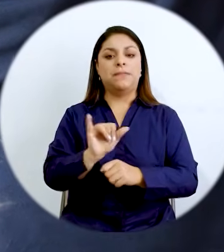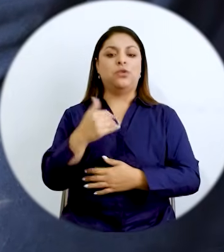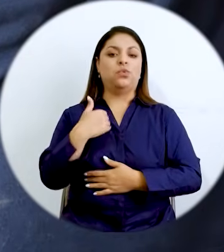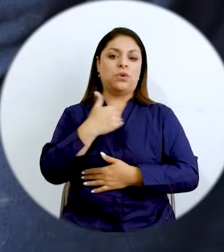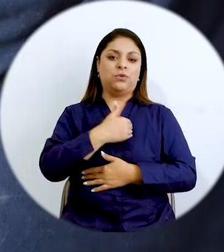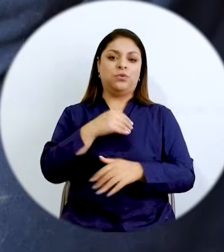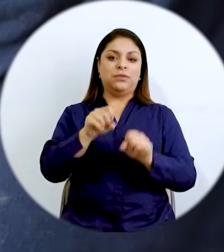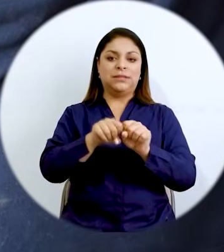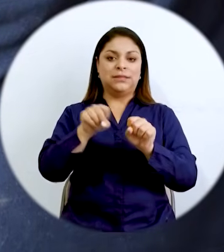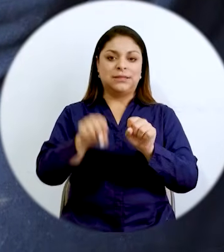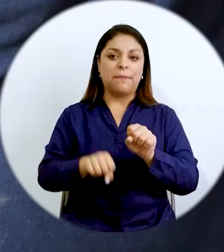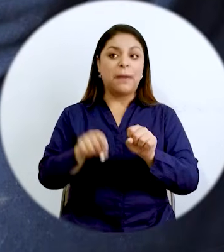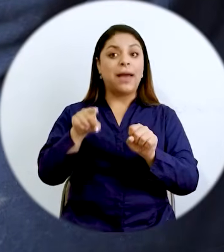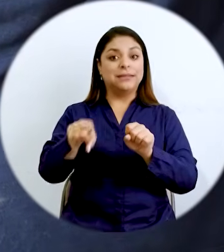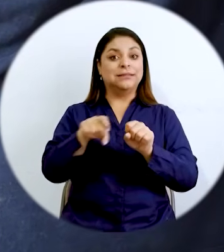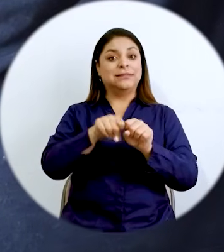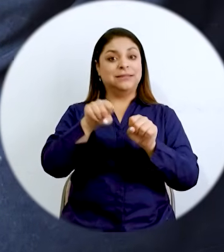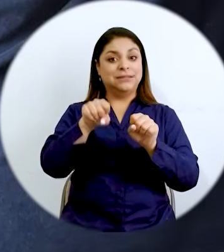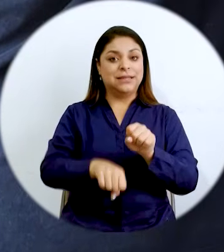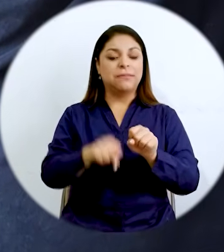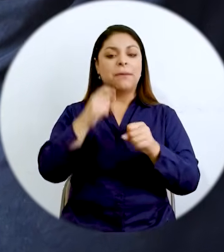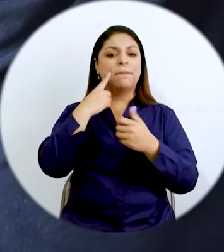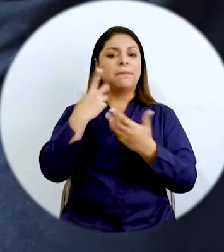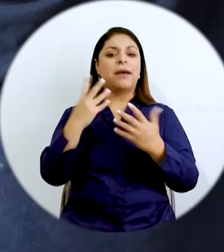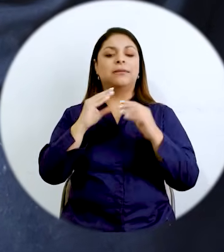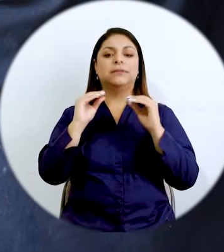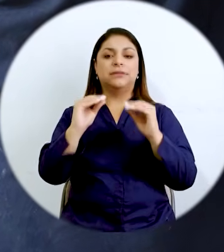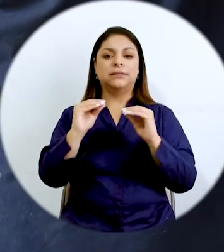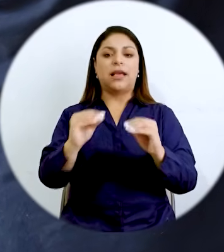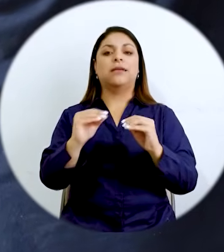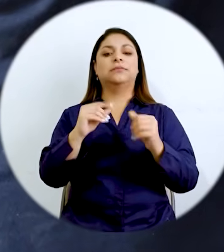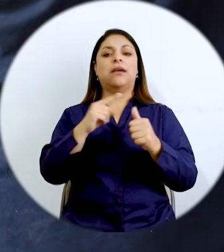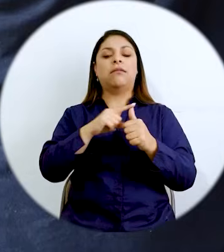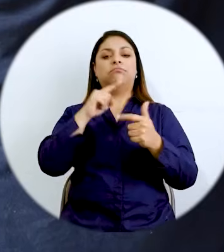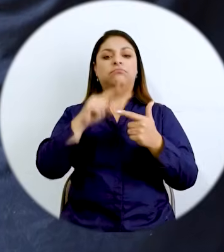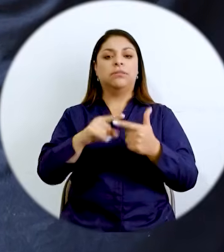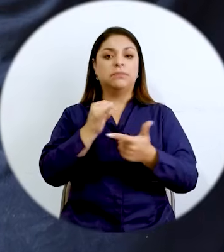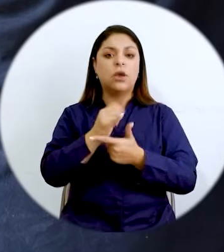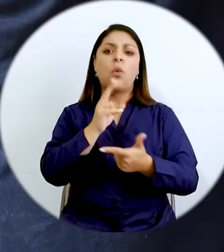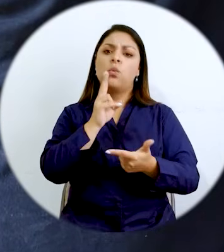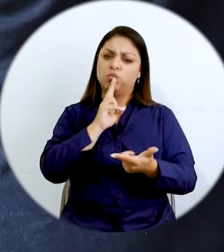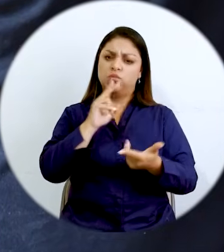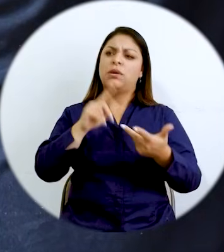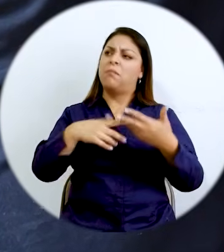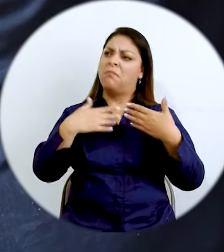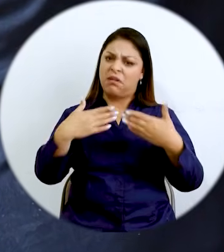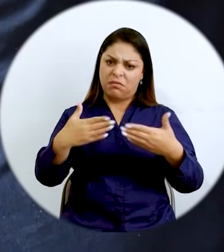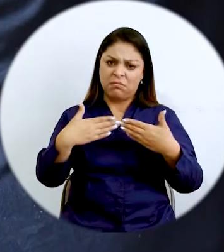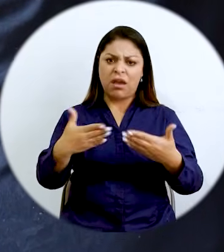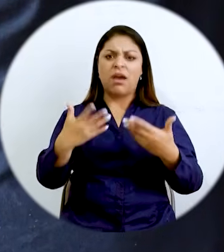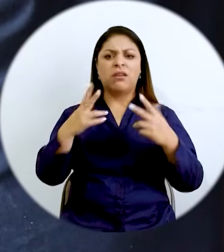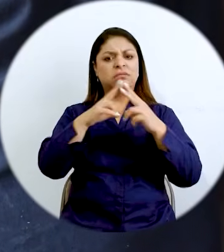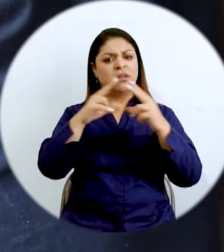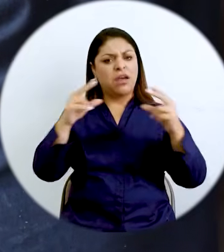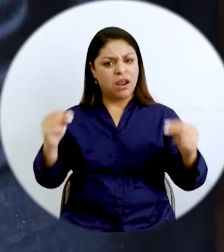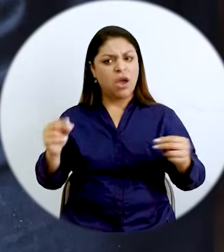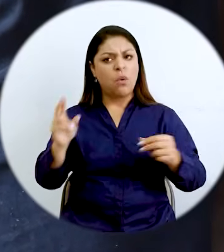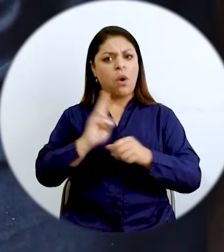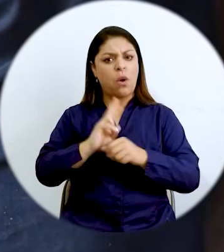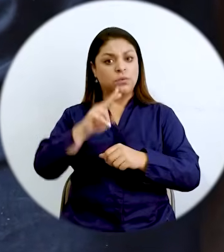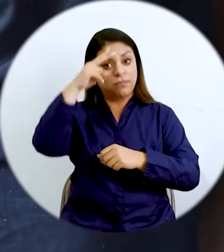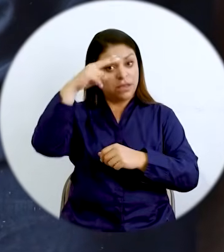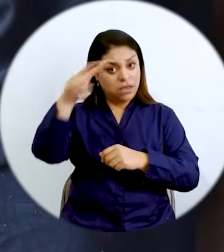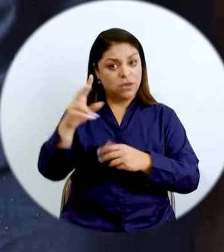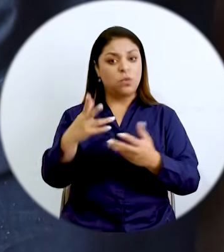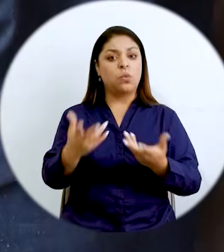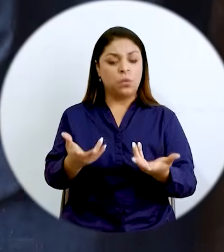digamos, nuestro sistema como el sistema para la enseñanza, para la investigación en Honduras, en Panamá, en